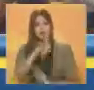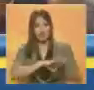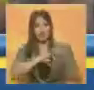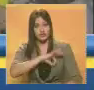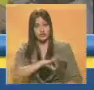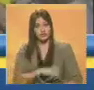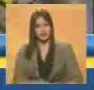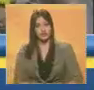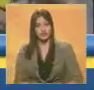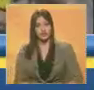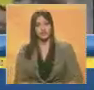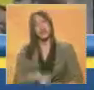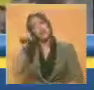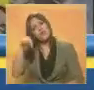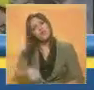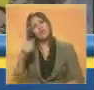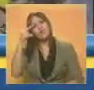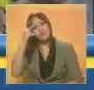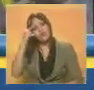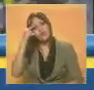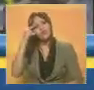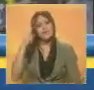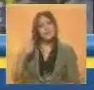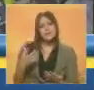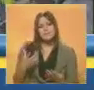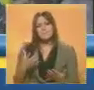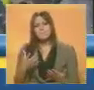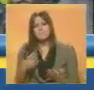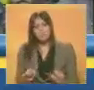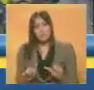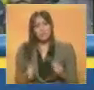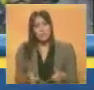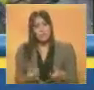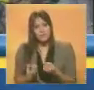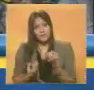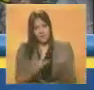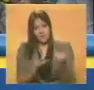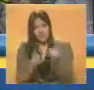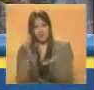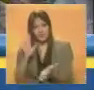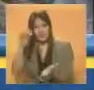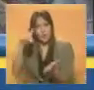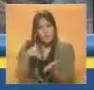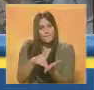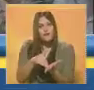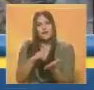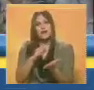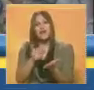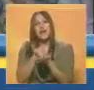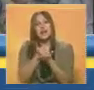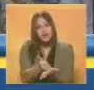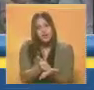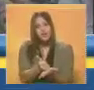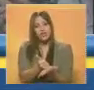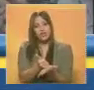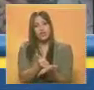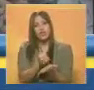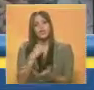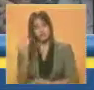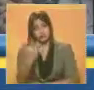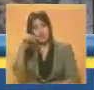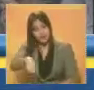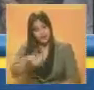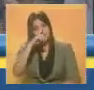en el día de hoy estamos empezando a entregar las 5.000 becas que autorizamos los ingresos de este